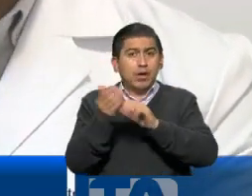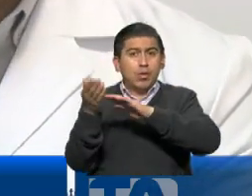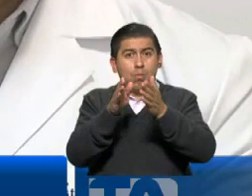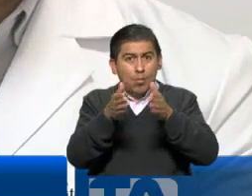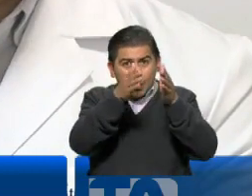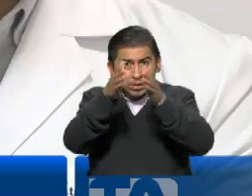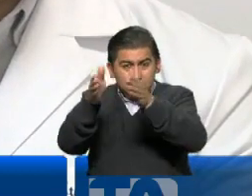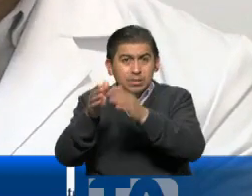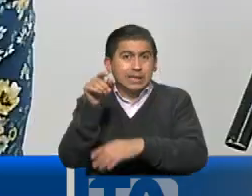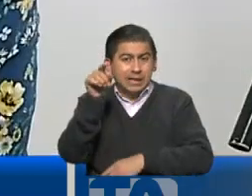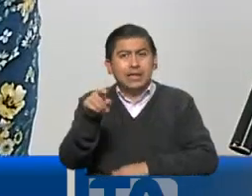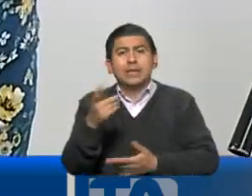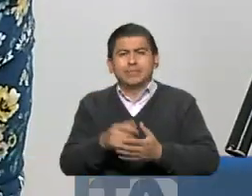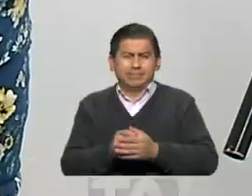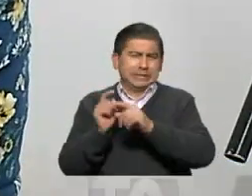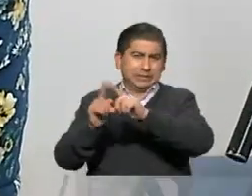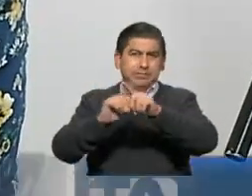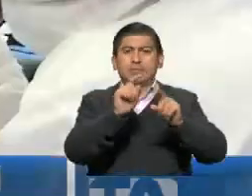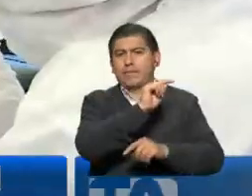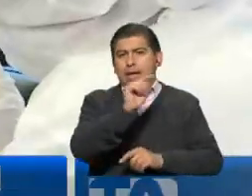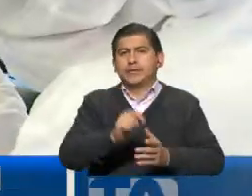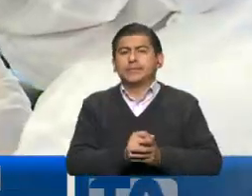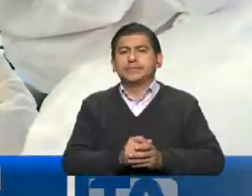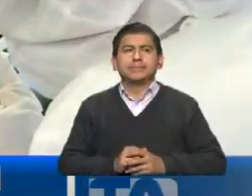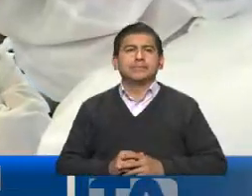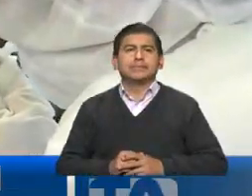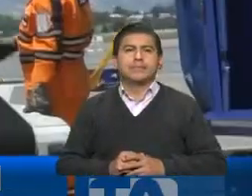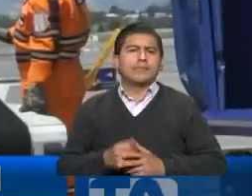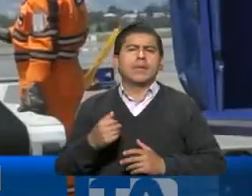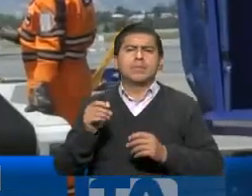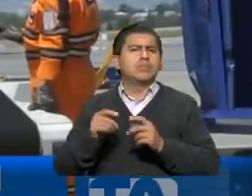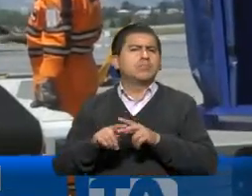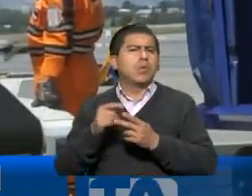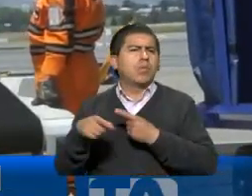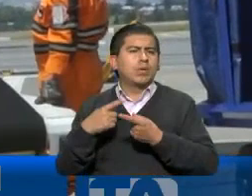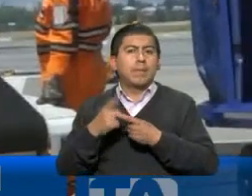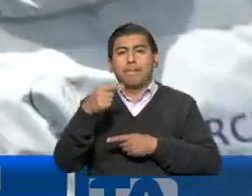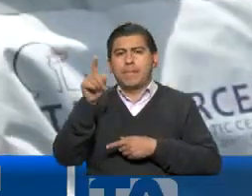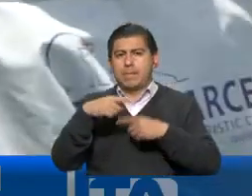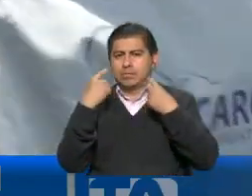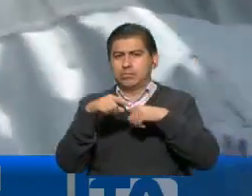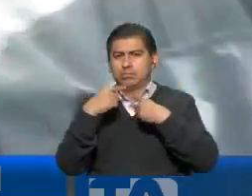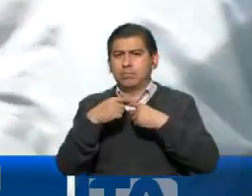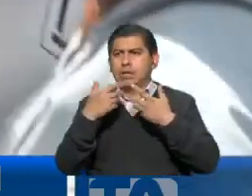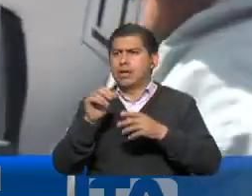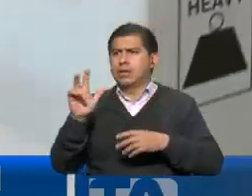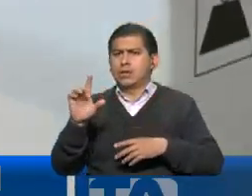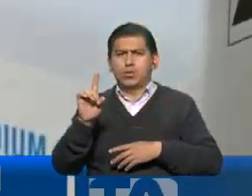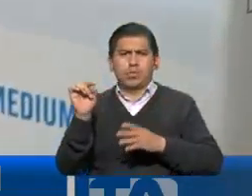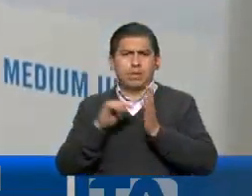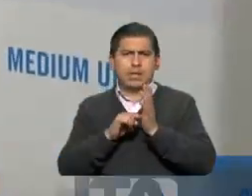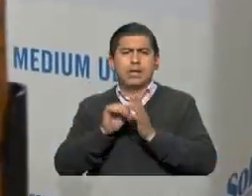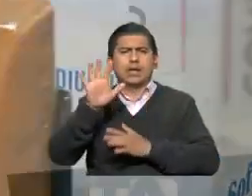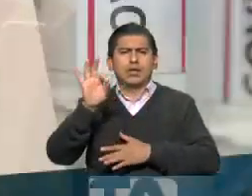centros crematorios y cementerios. La fase 1 del plan vacunarse inició en el país el 1 de marzo con la llegada de